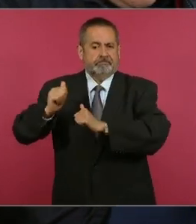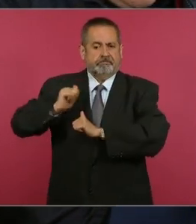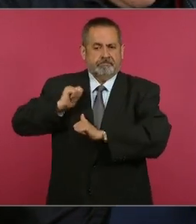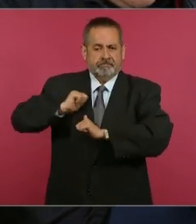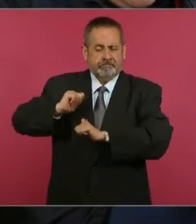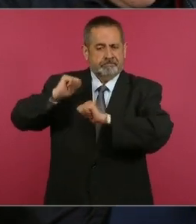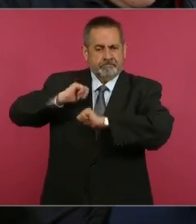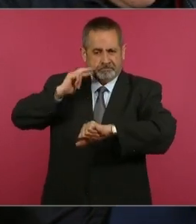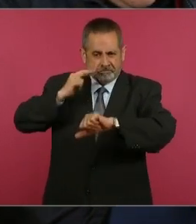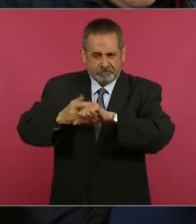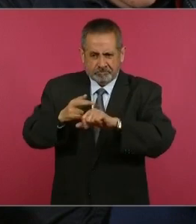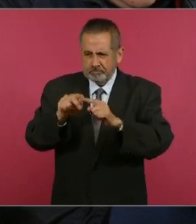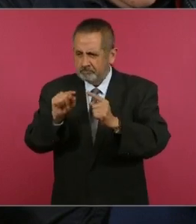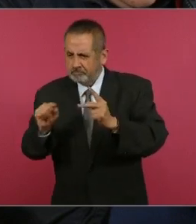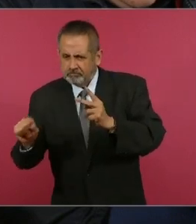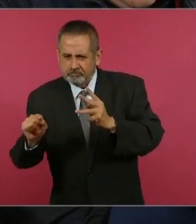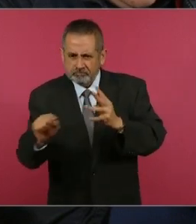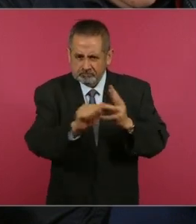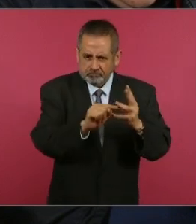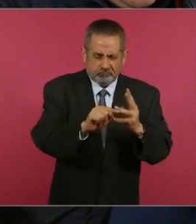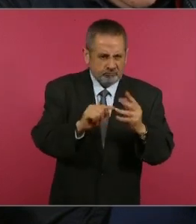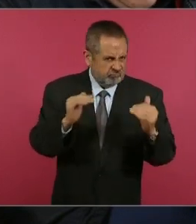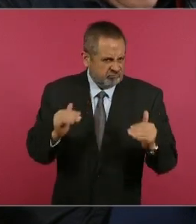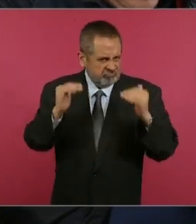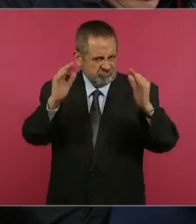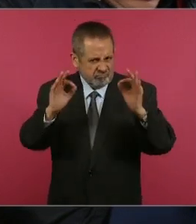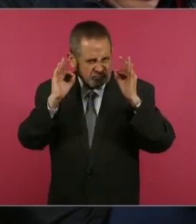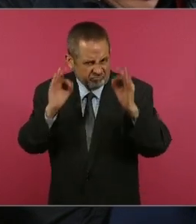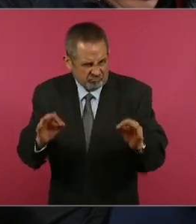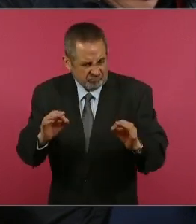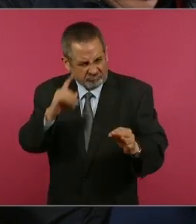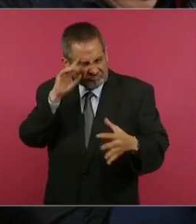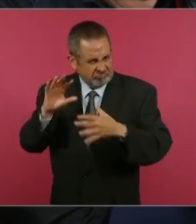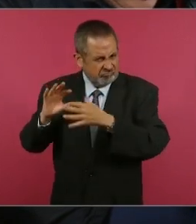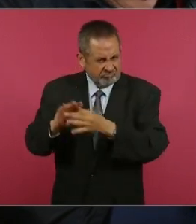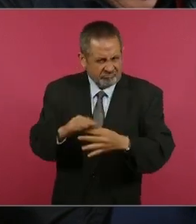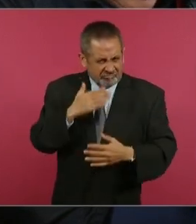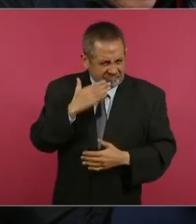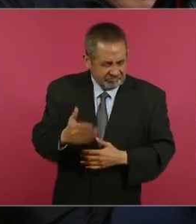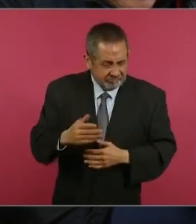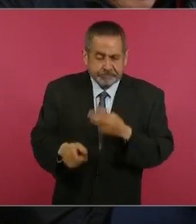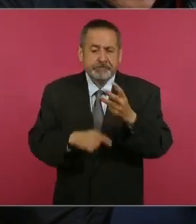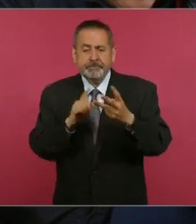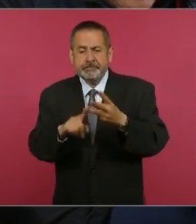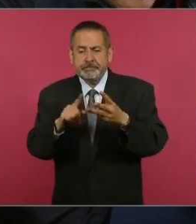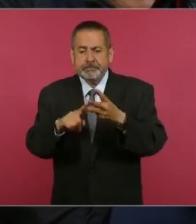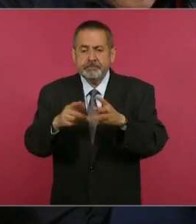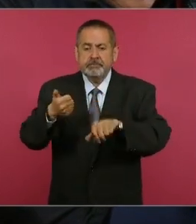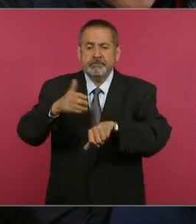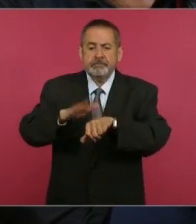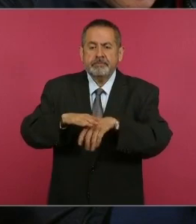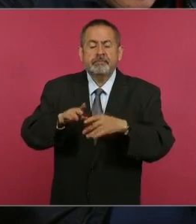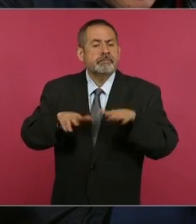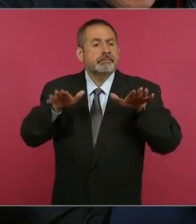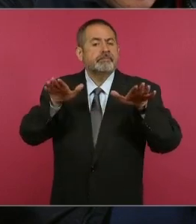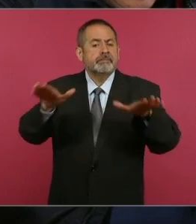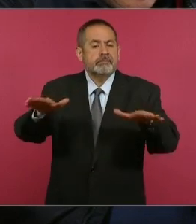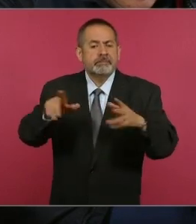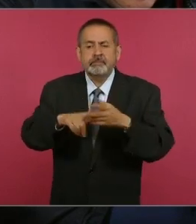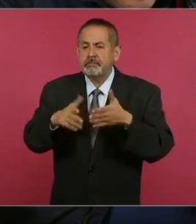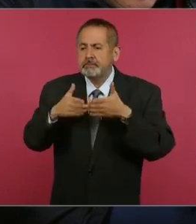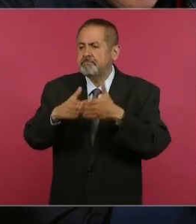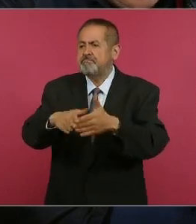responsabilidades que ahora tienen las Fuerzas Armadas? Y finalmente, ¿cómo quedaría la administración de aeropuertos,